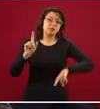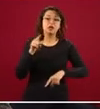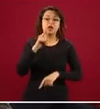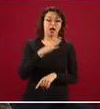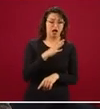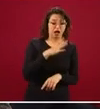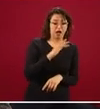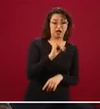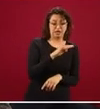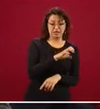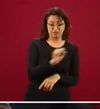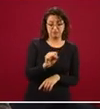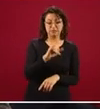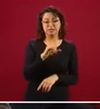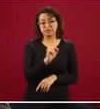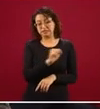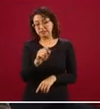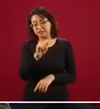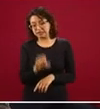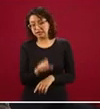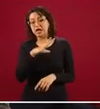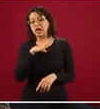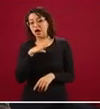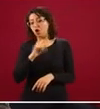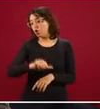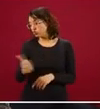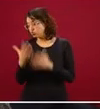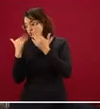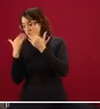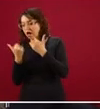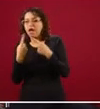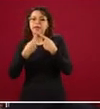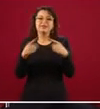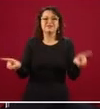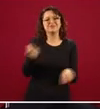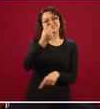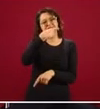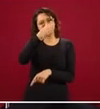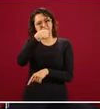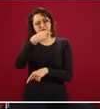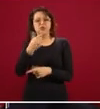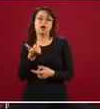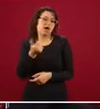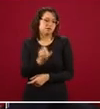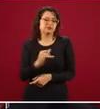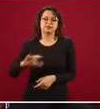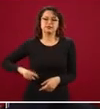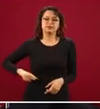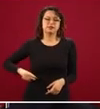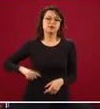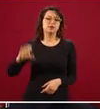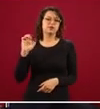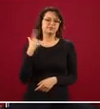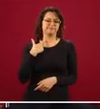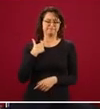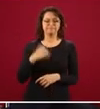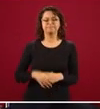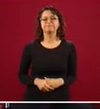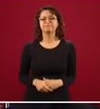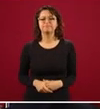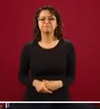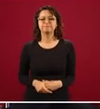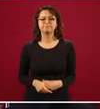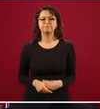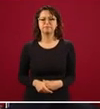población no asegurada y al interior de las instituciones diferentes. La siguiente, por favor. Aquí se muestra con datos